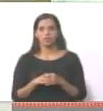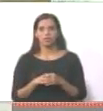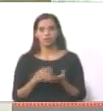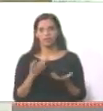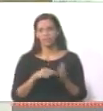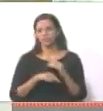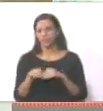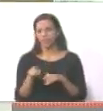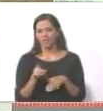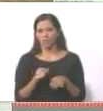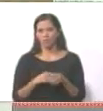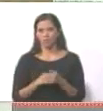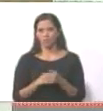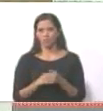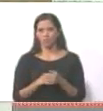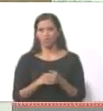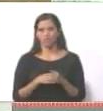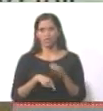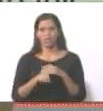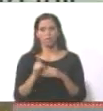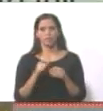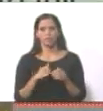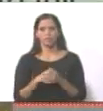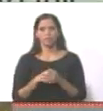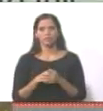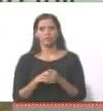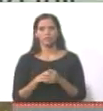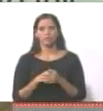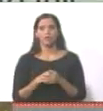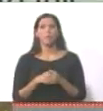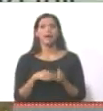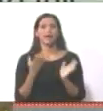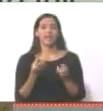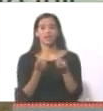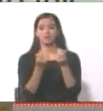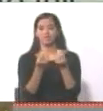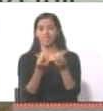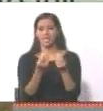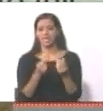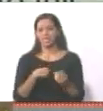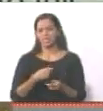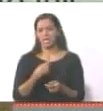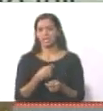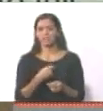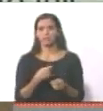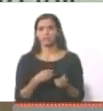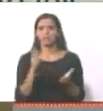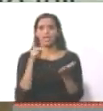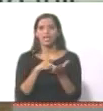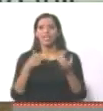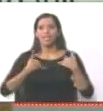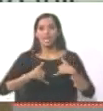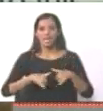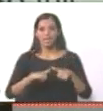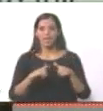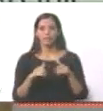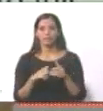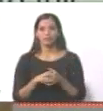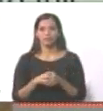verdad. Él lo mandaron Miguel Enrique y Ravel. Para cubrir gastos menores, asistió la hija menor del